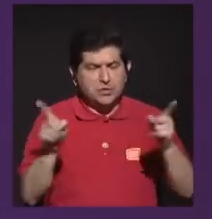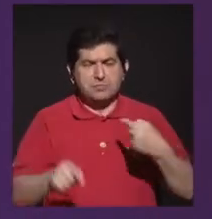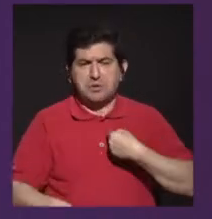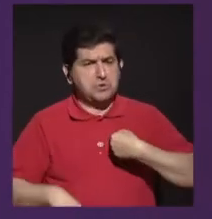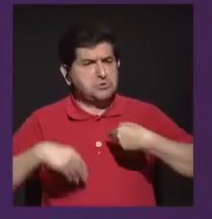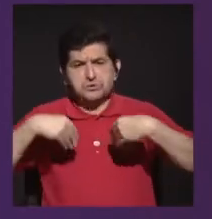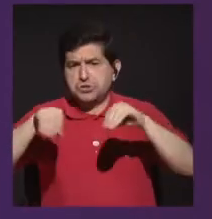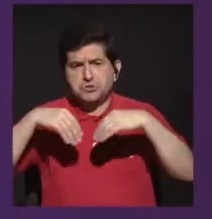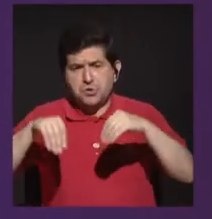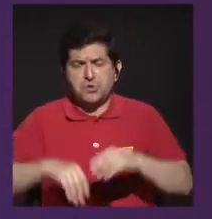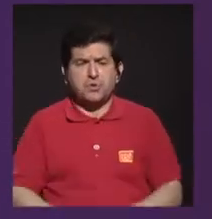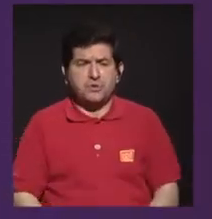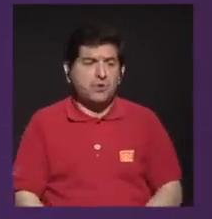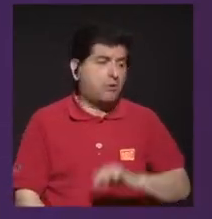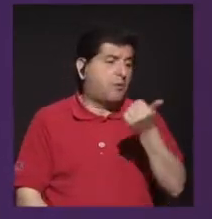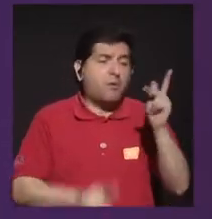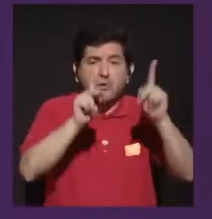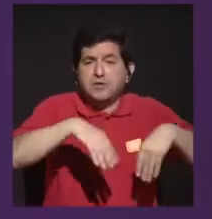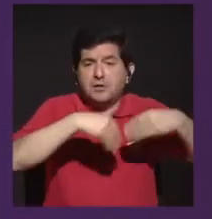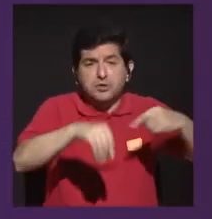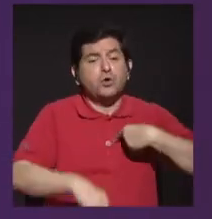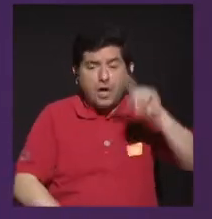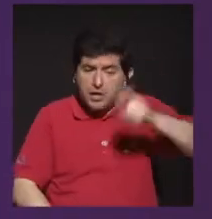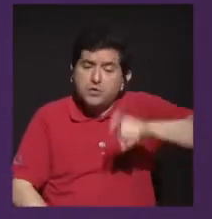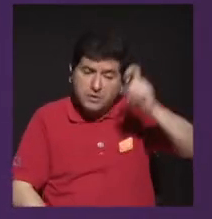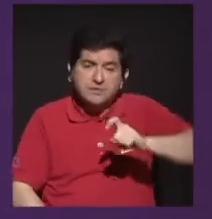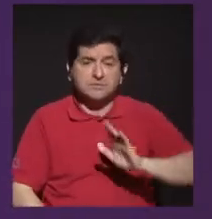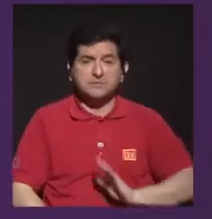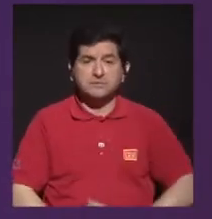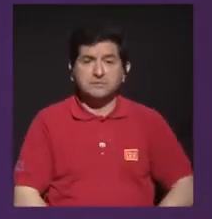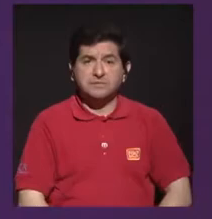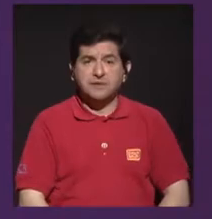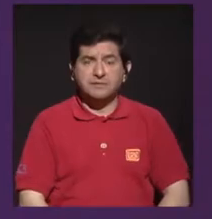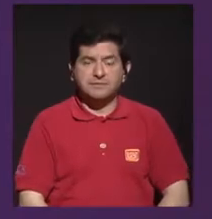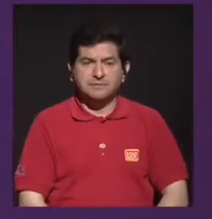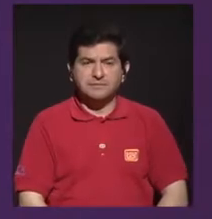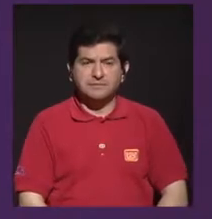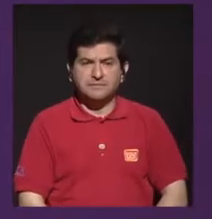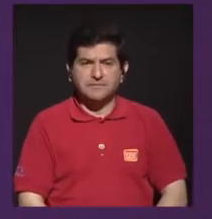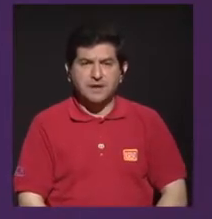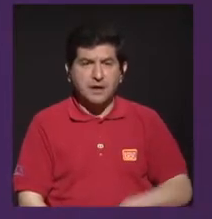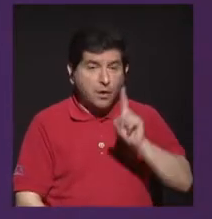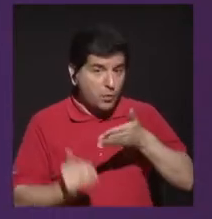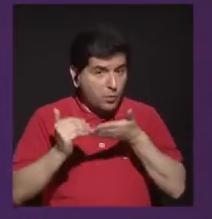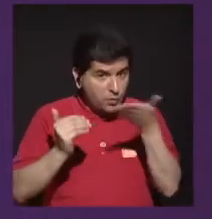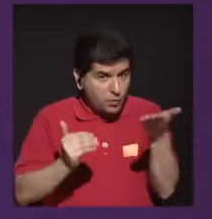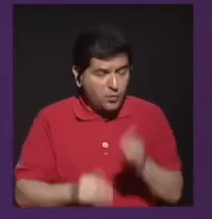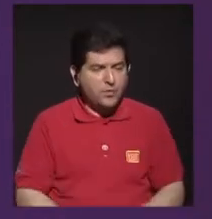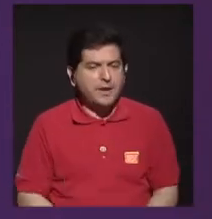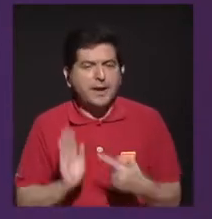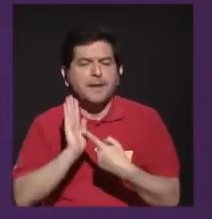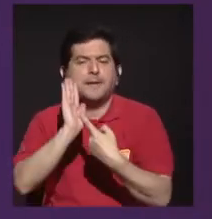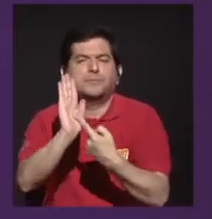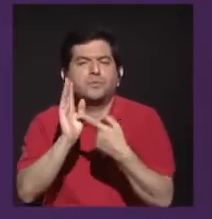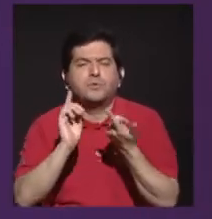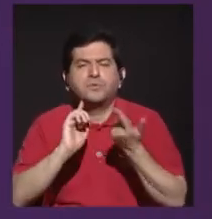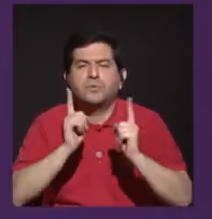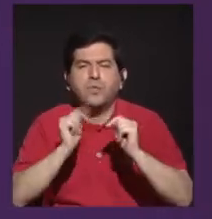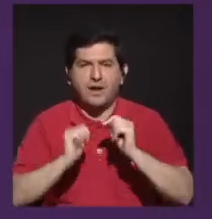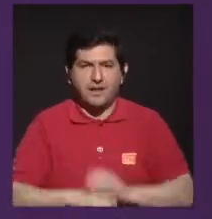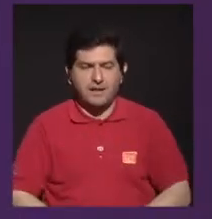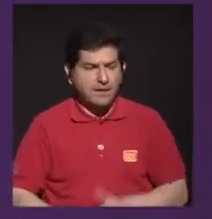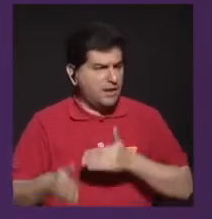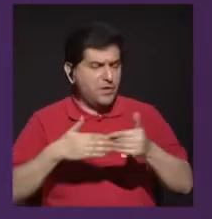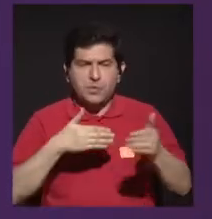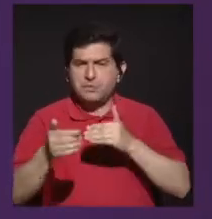vendo yo, lo va a vender a esa otra persona y yo lo necesito. O sea, realmente una de las cosas que se trata de ver es que a